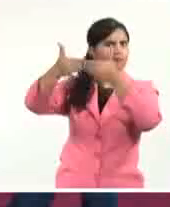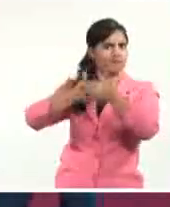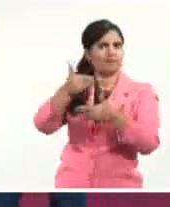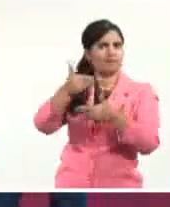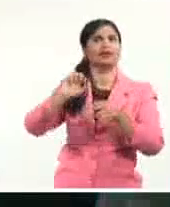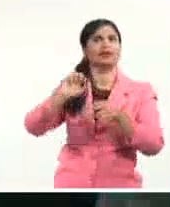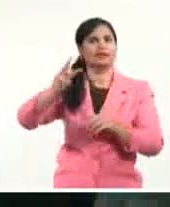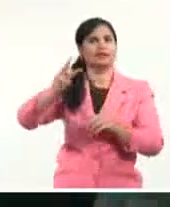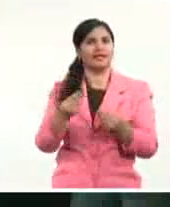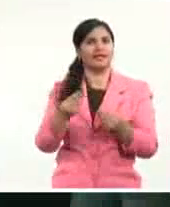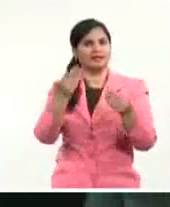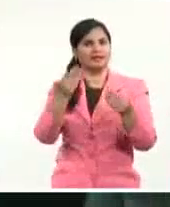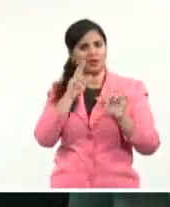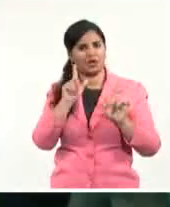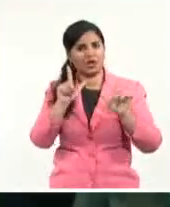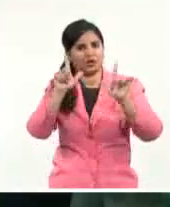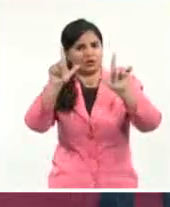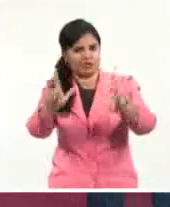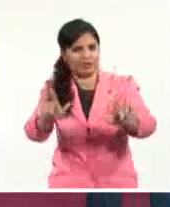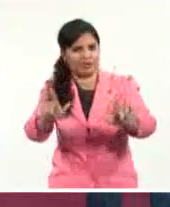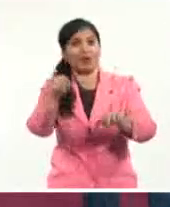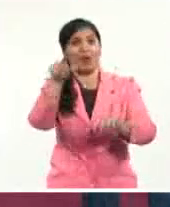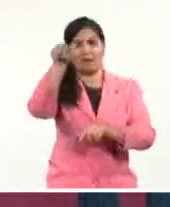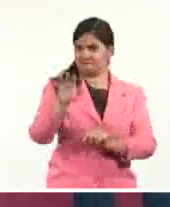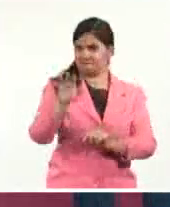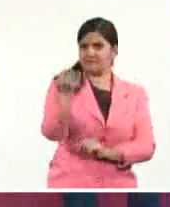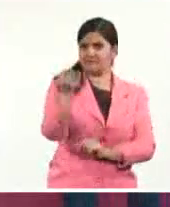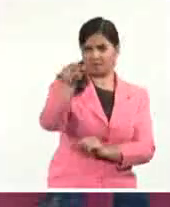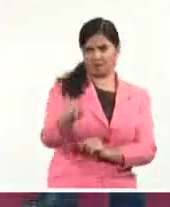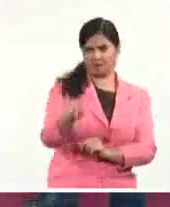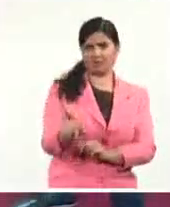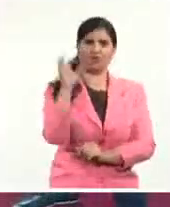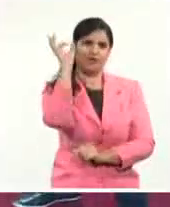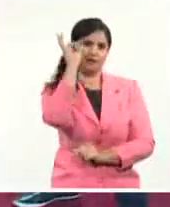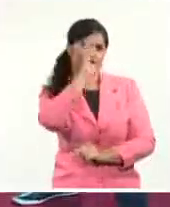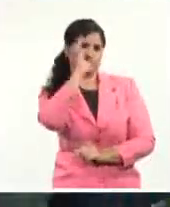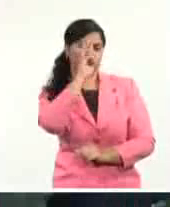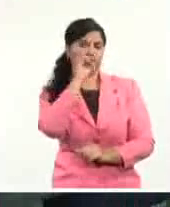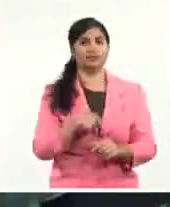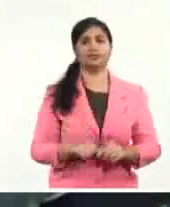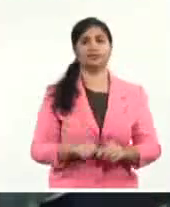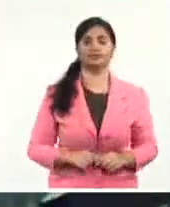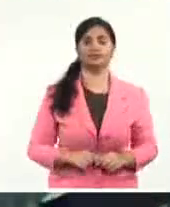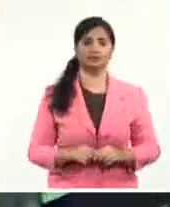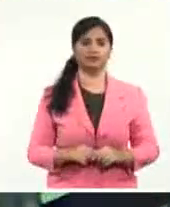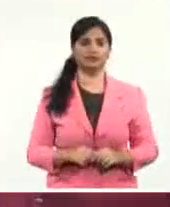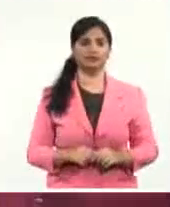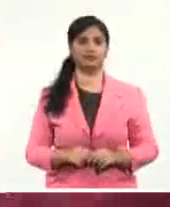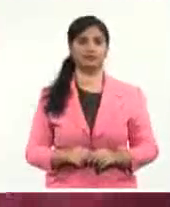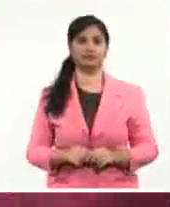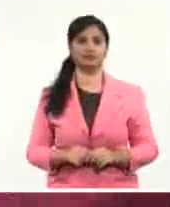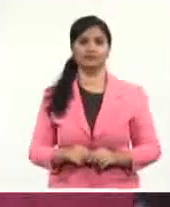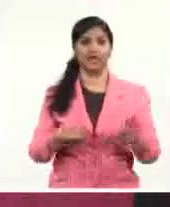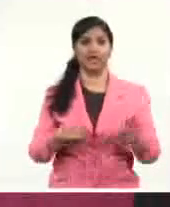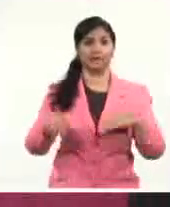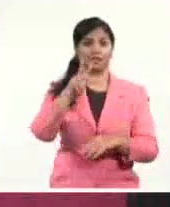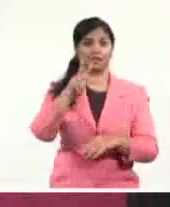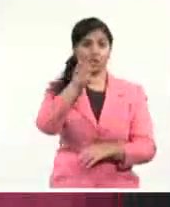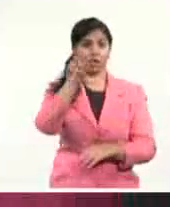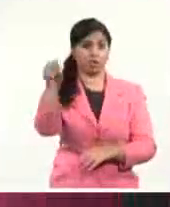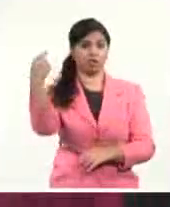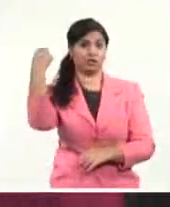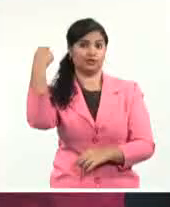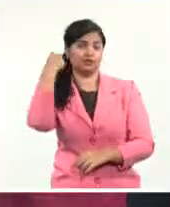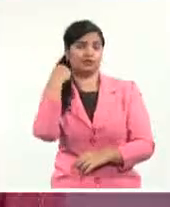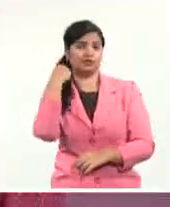tercera vez se otorga tan alta distinción a un intérprete de las artes circenses, cuya tradición en Cuba posee más de 200 años de